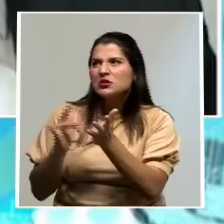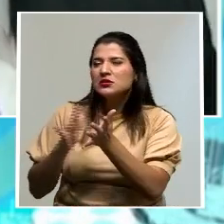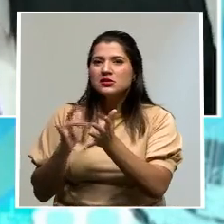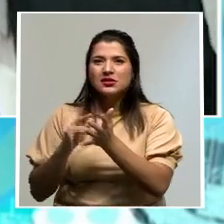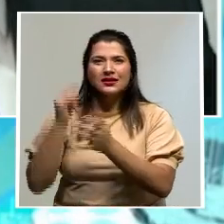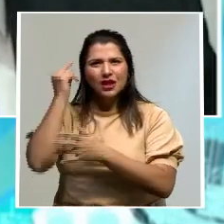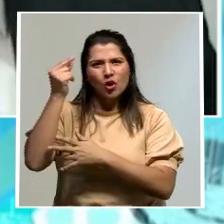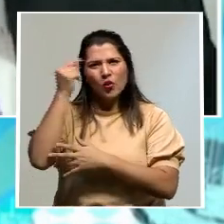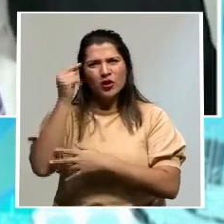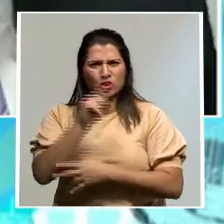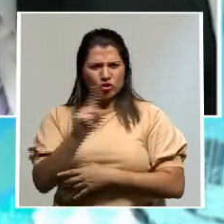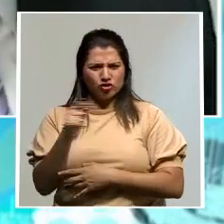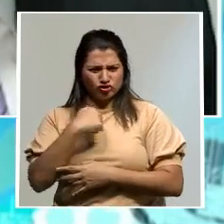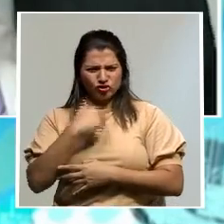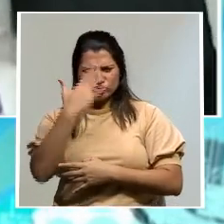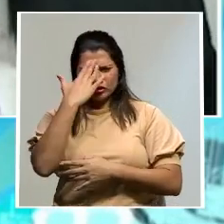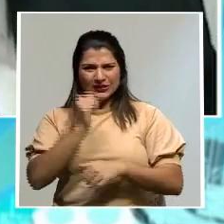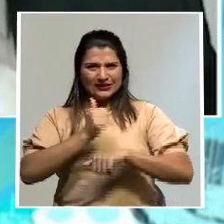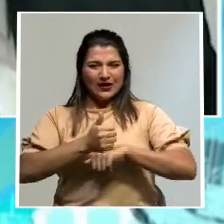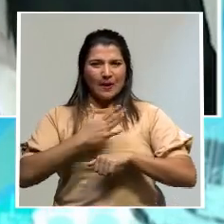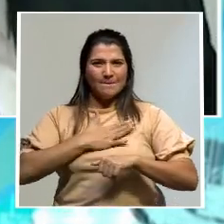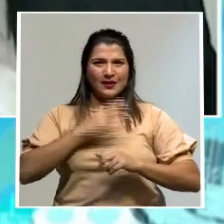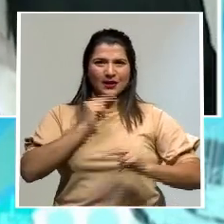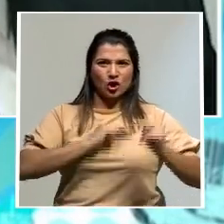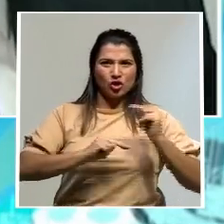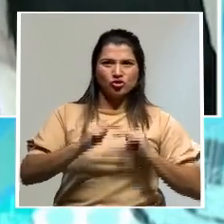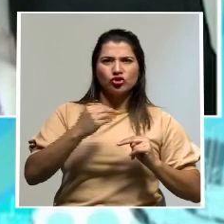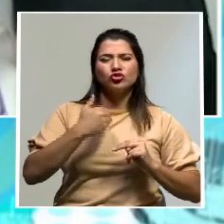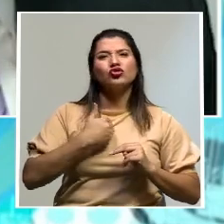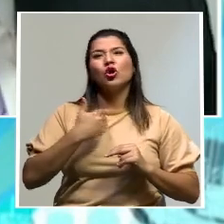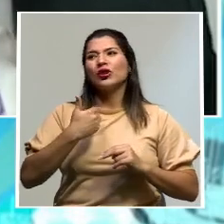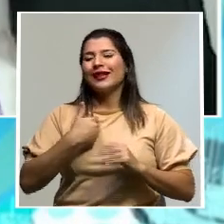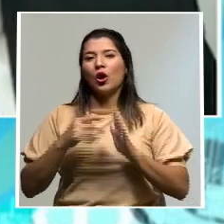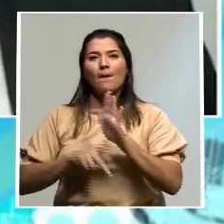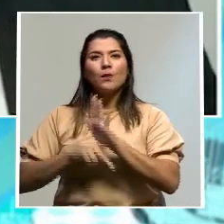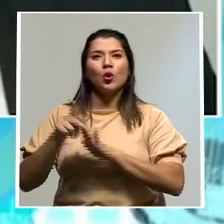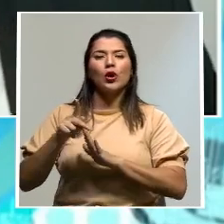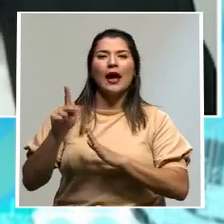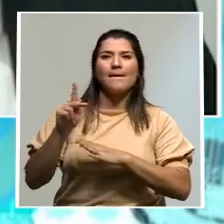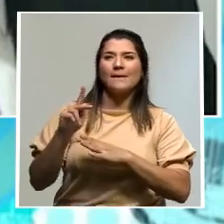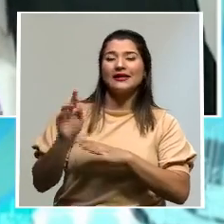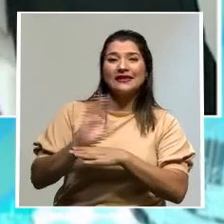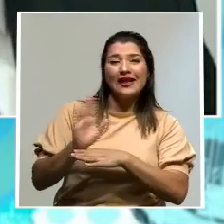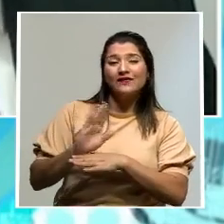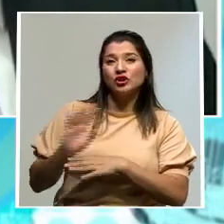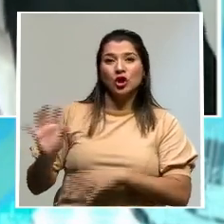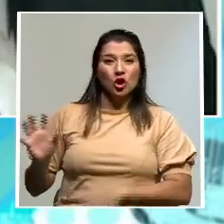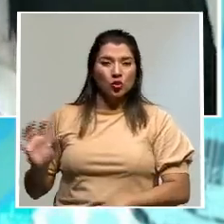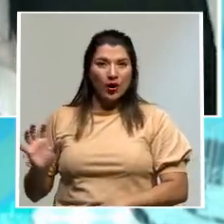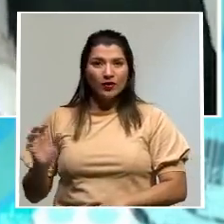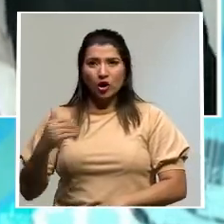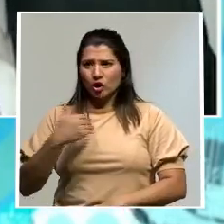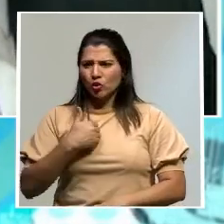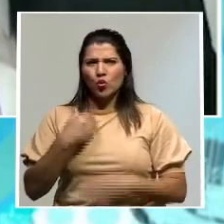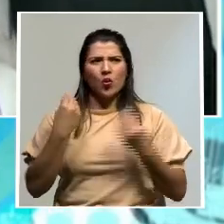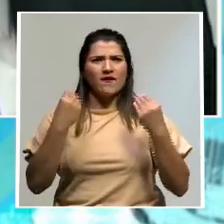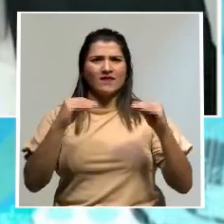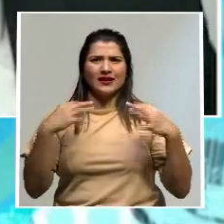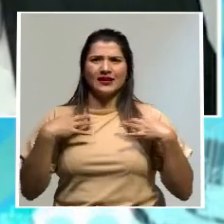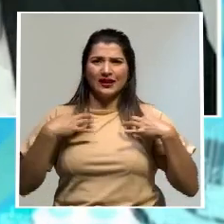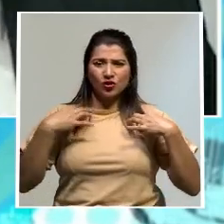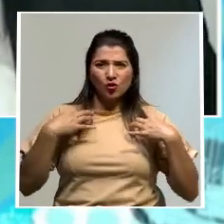qué es emprender. Vos hablabas antes de Café y Palabras en radio, de Noches sin Tregua en televisión, tuve tiendas,